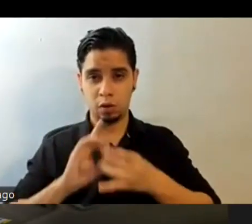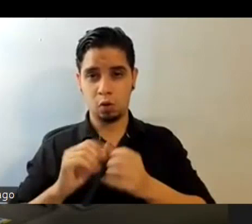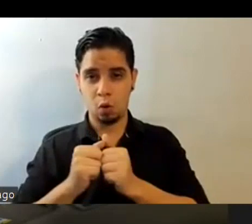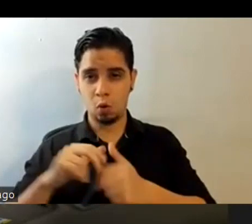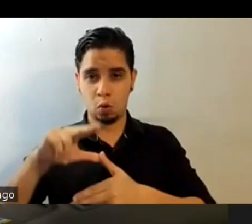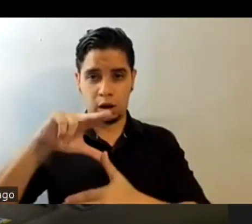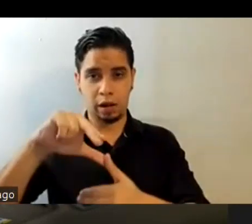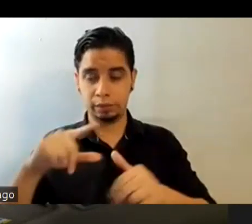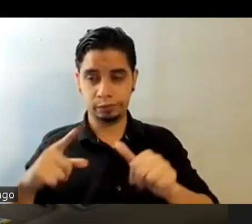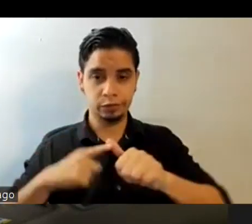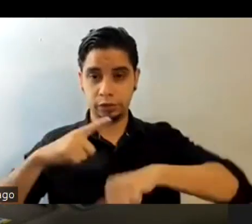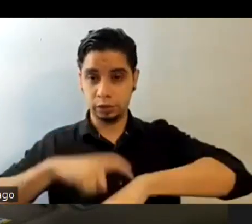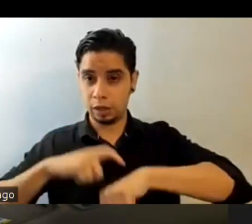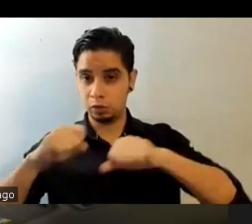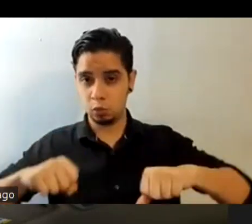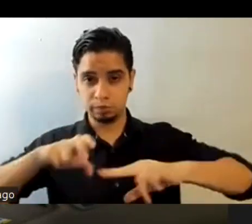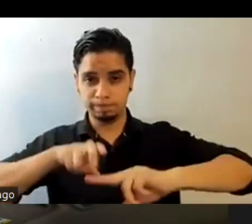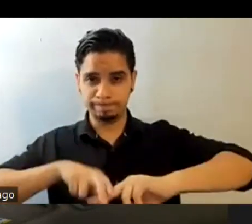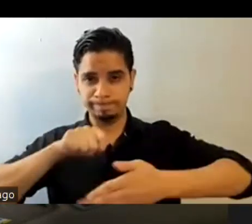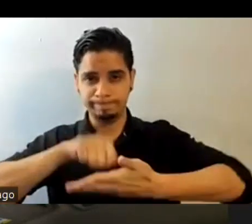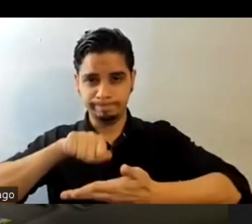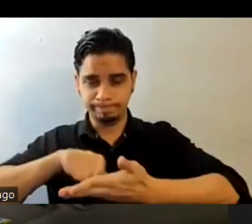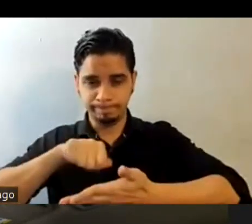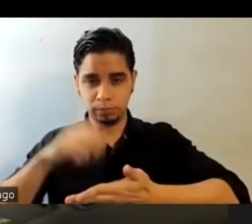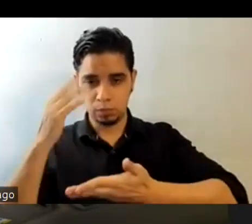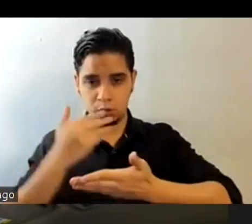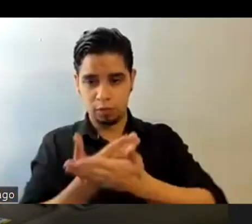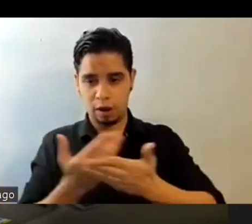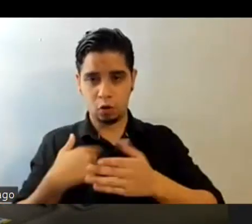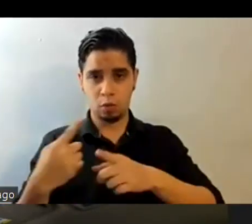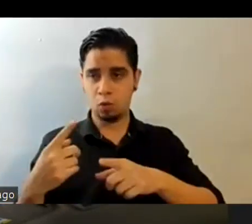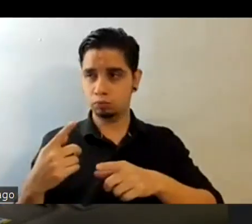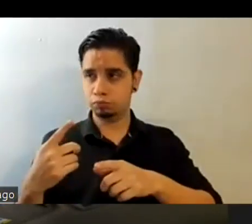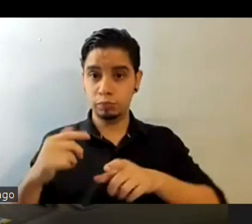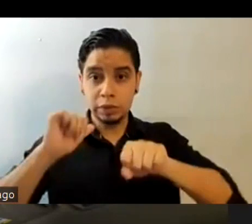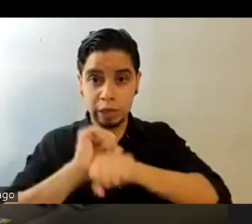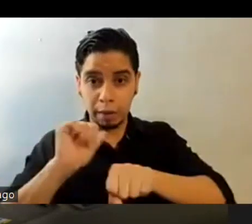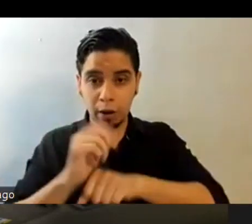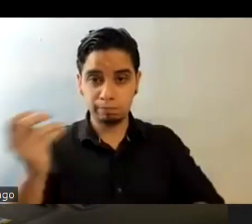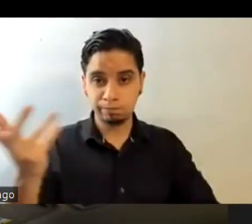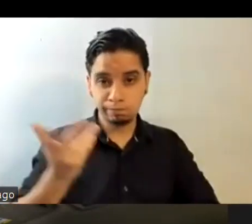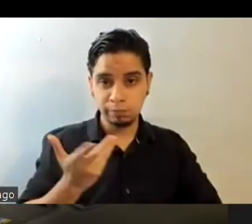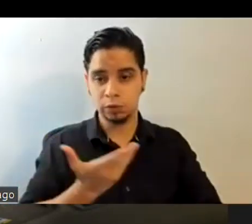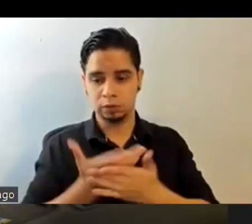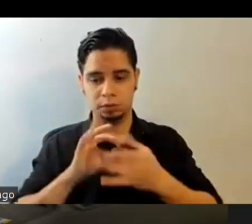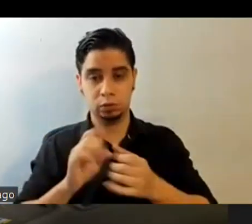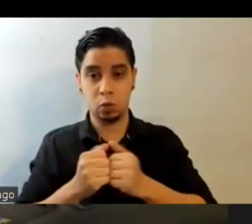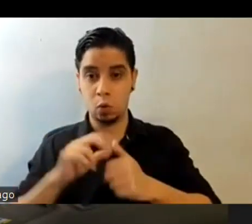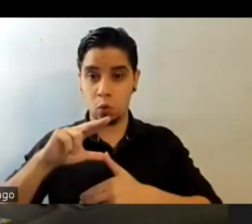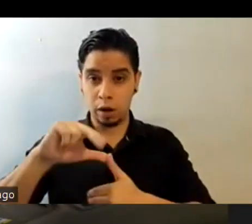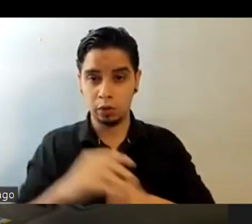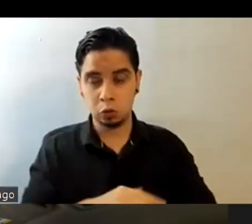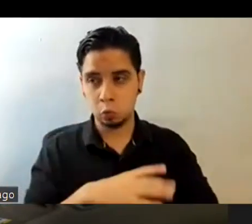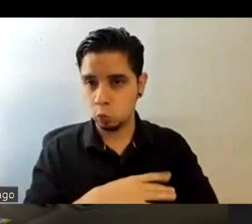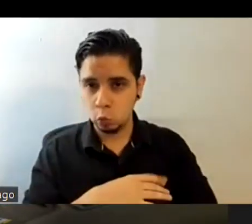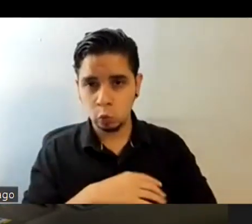yo pude sentarme a escribir, porque fue como algo de encargo. Mira, escribe algo del huracán. Y así es